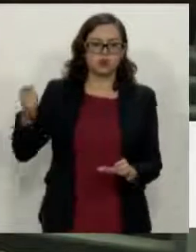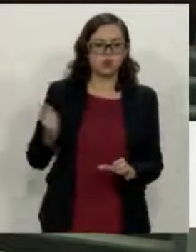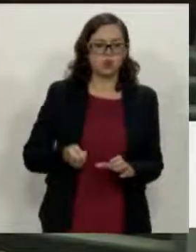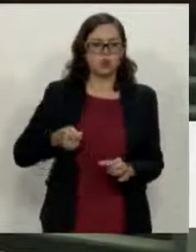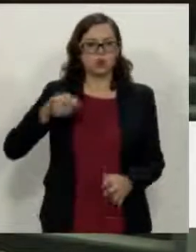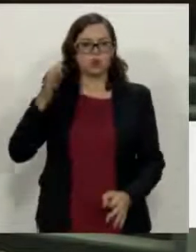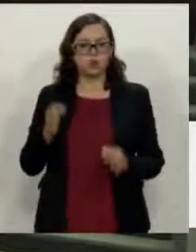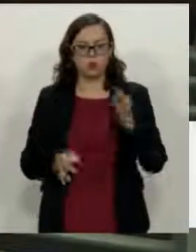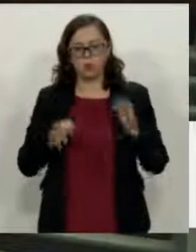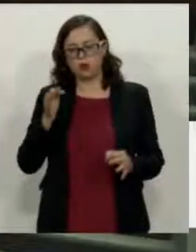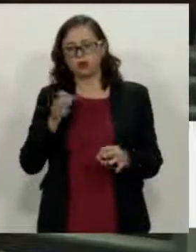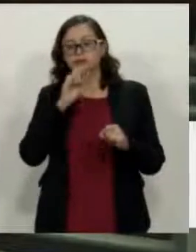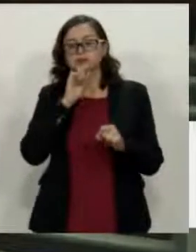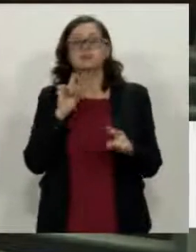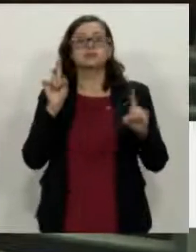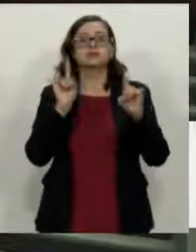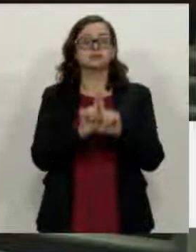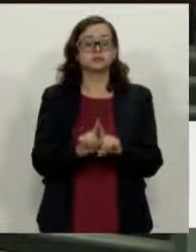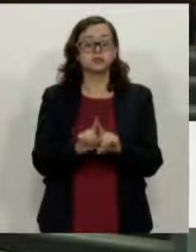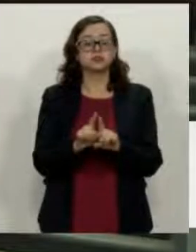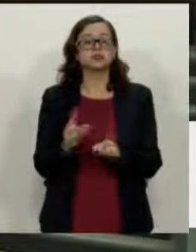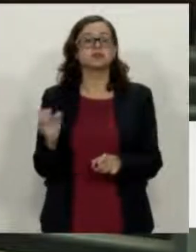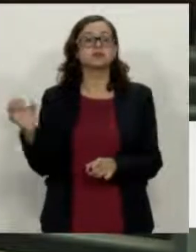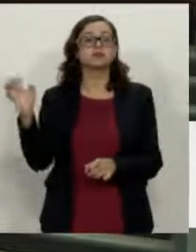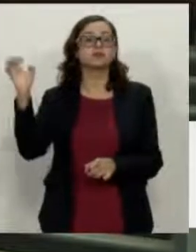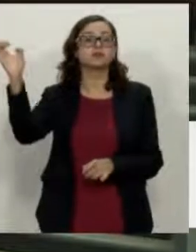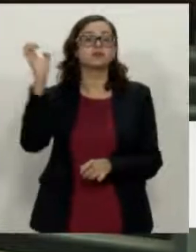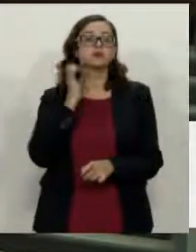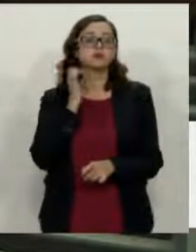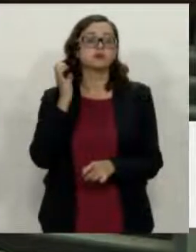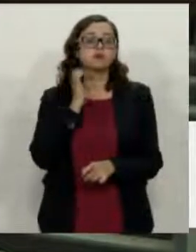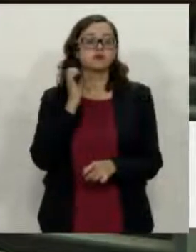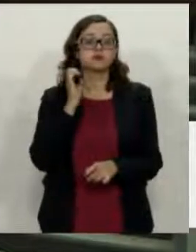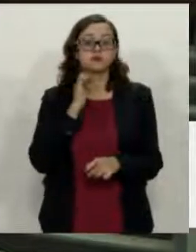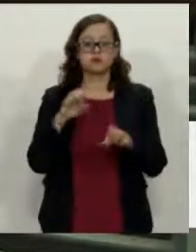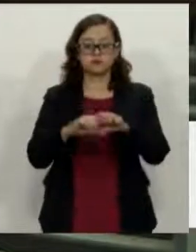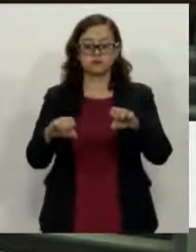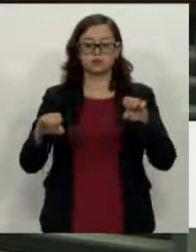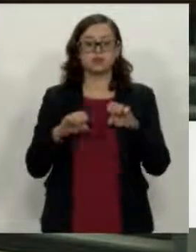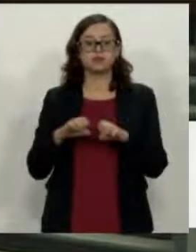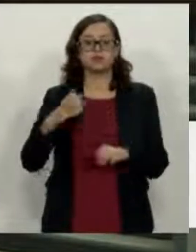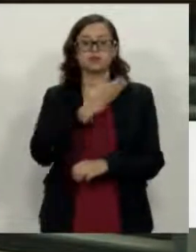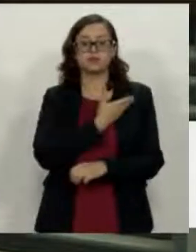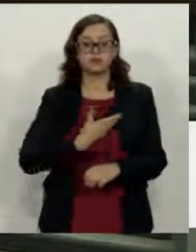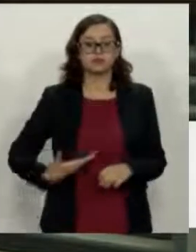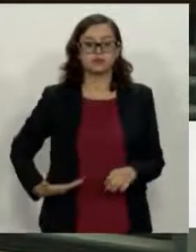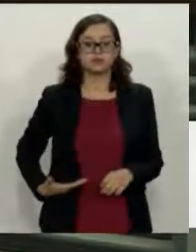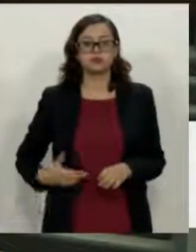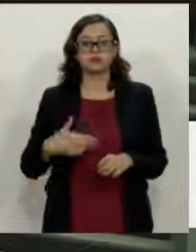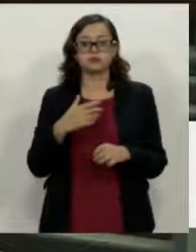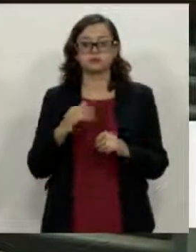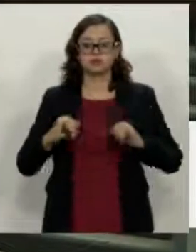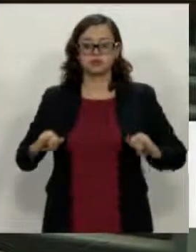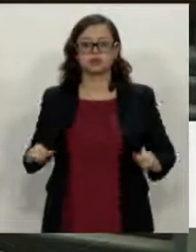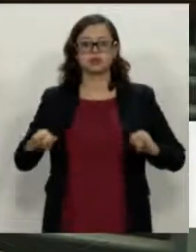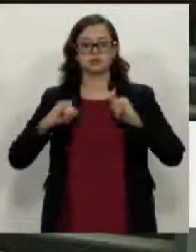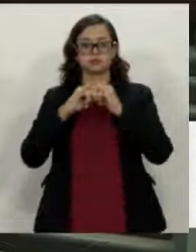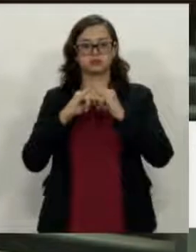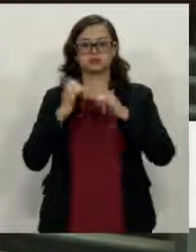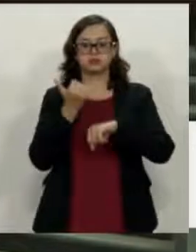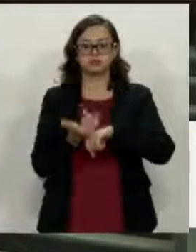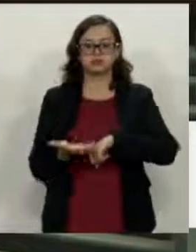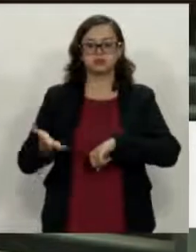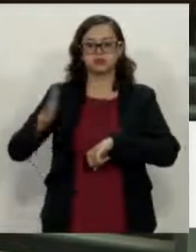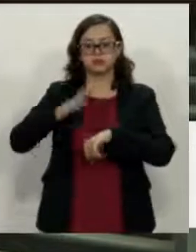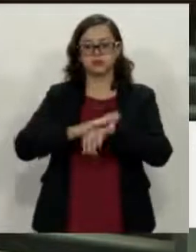Poder Ejecutivo mediante el Gabinete Social de la Presidencia de la República y el Instituto de Administración